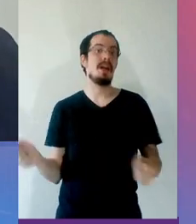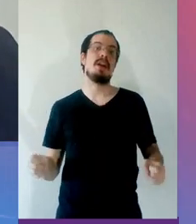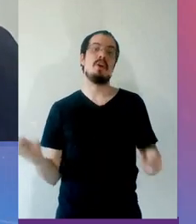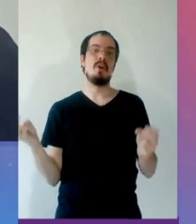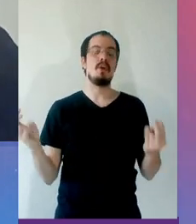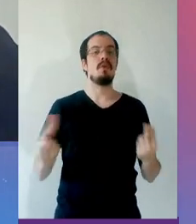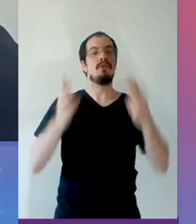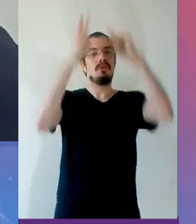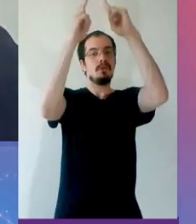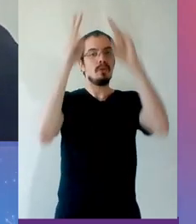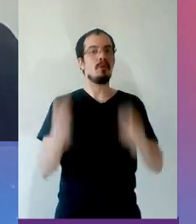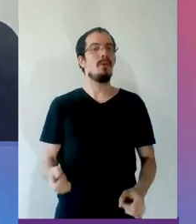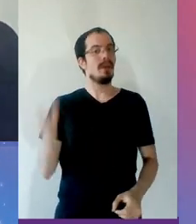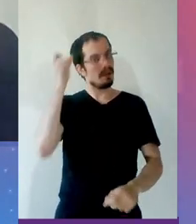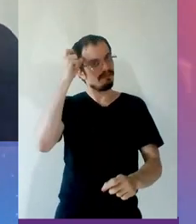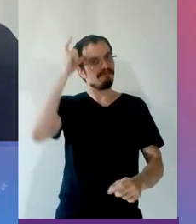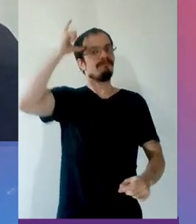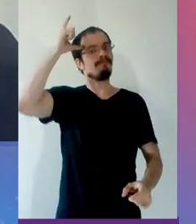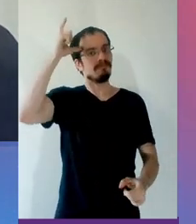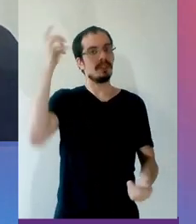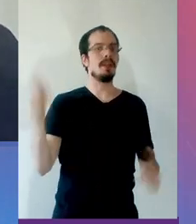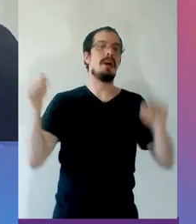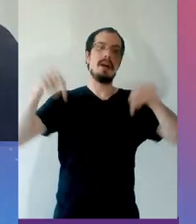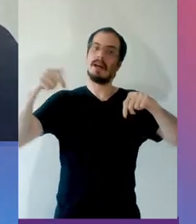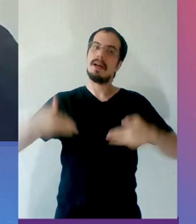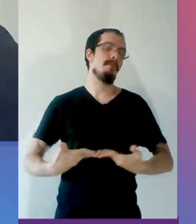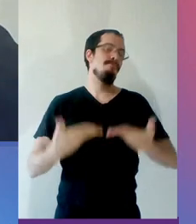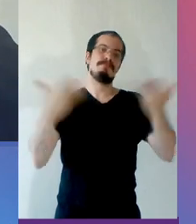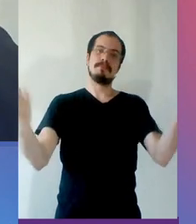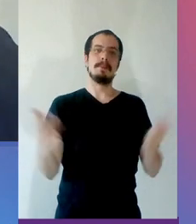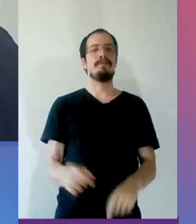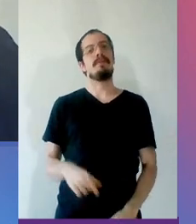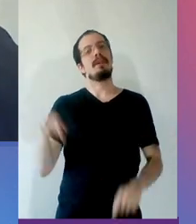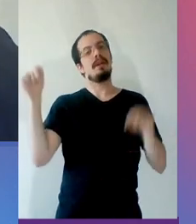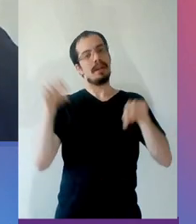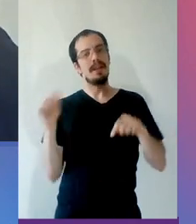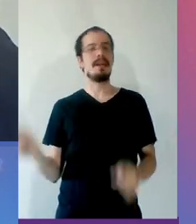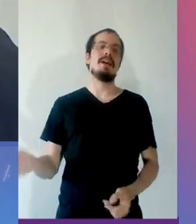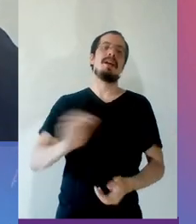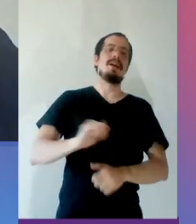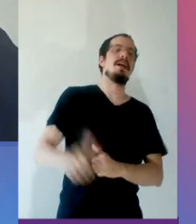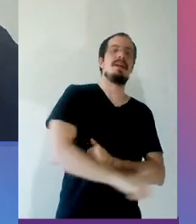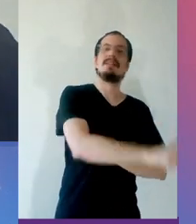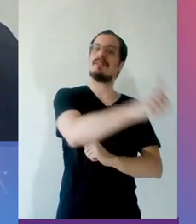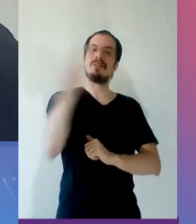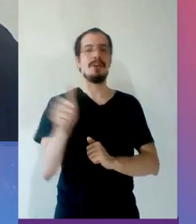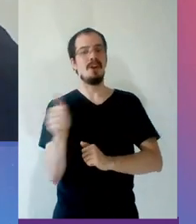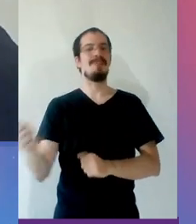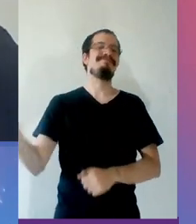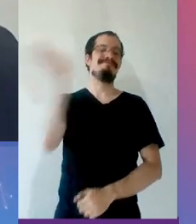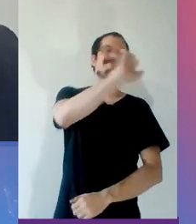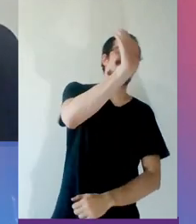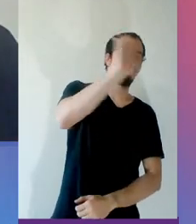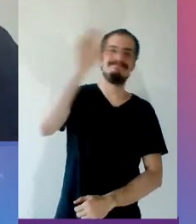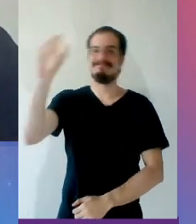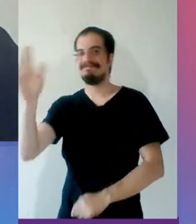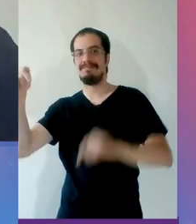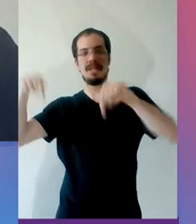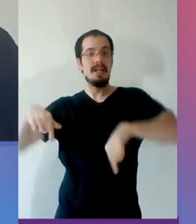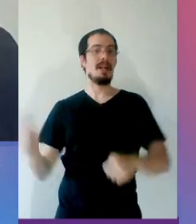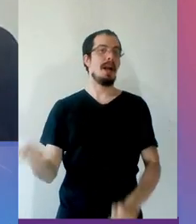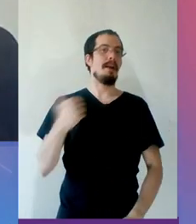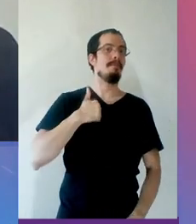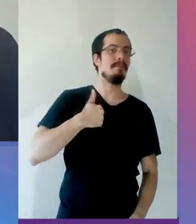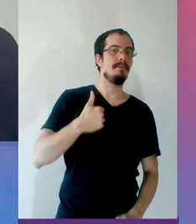estos espacios de diálogo. Así que saludamos a todas y a todos los que están presentes en este espacio y les comento que para